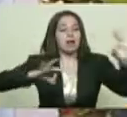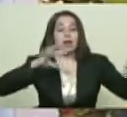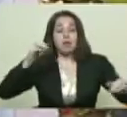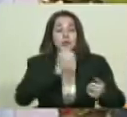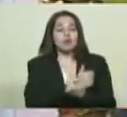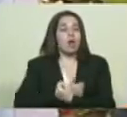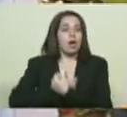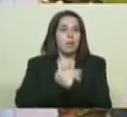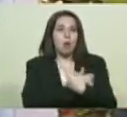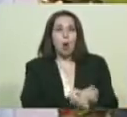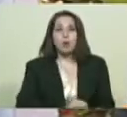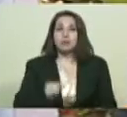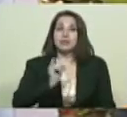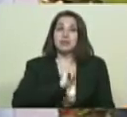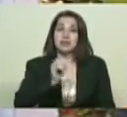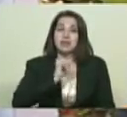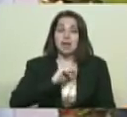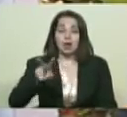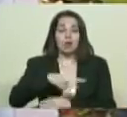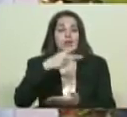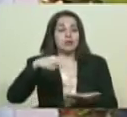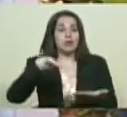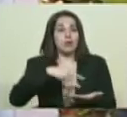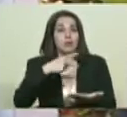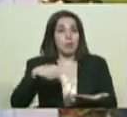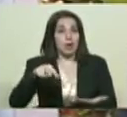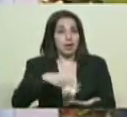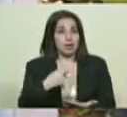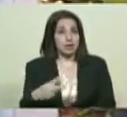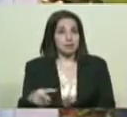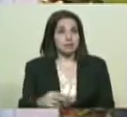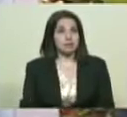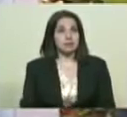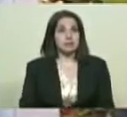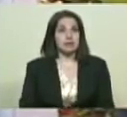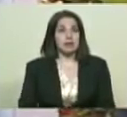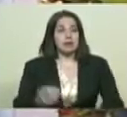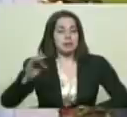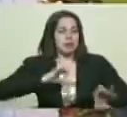identidad, nuestros bailes, a prepararnos para el futuro.